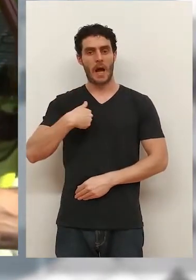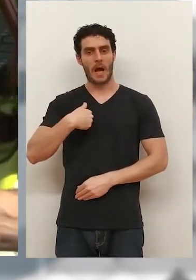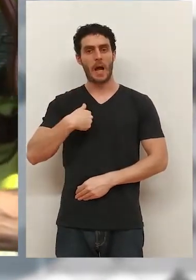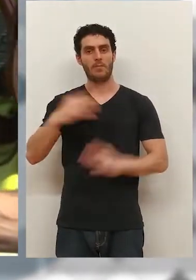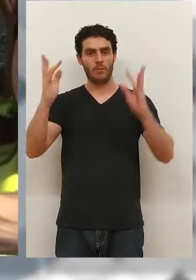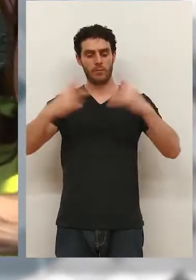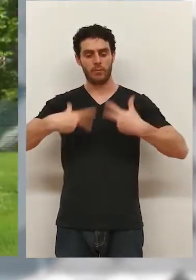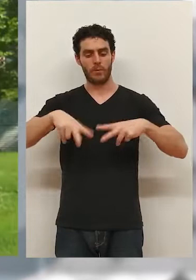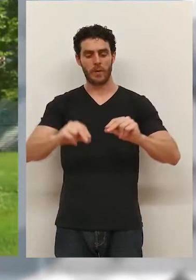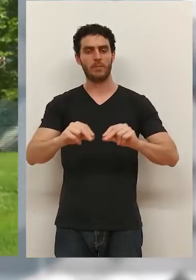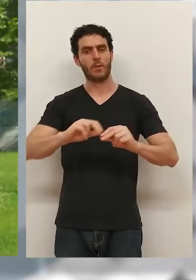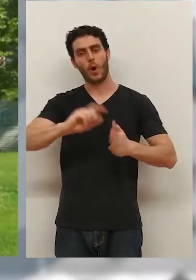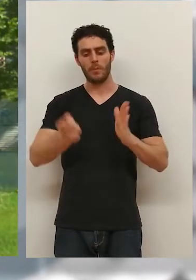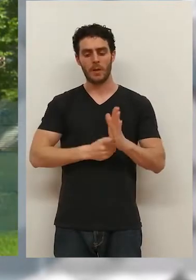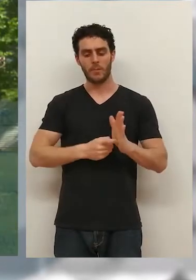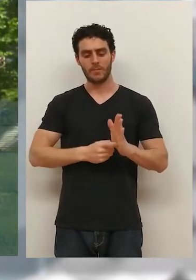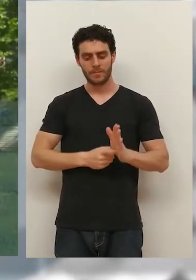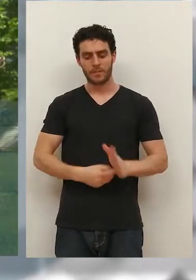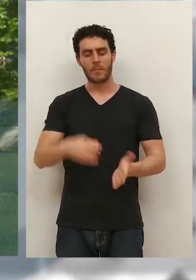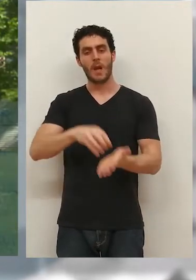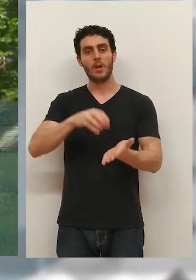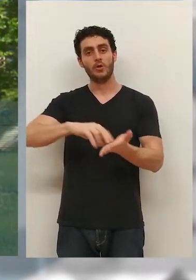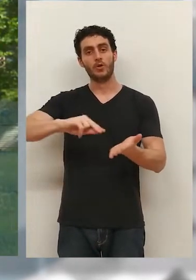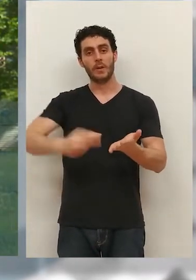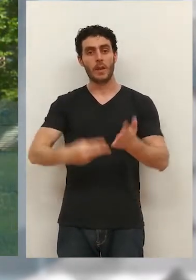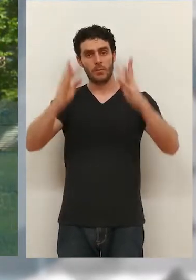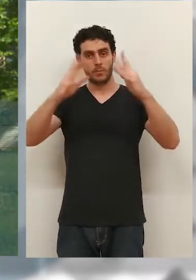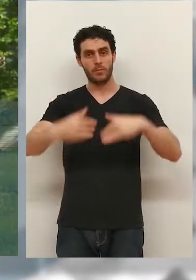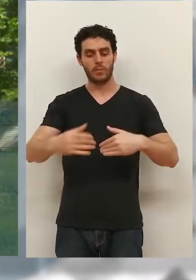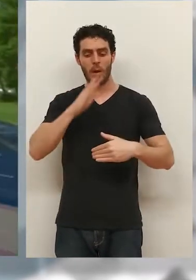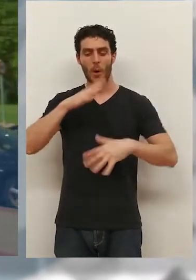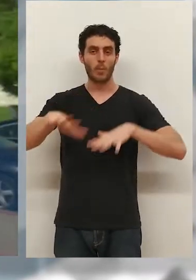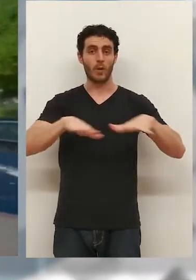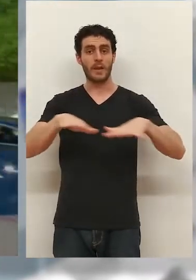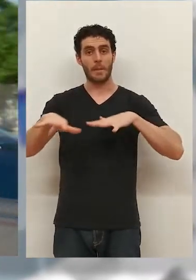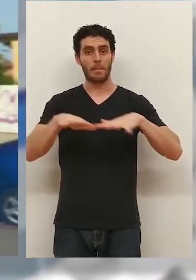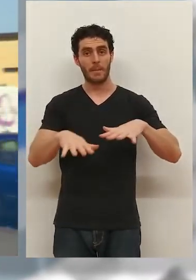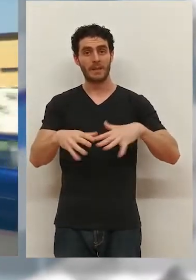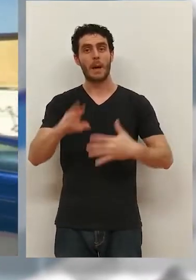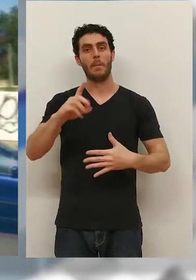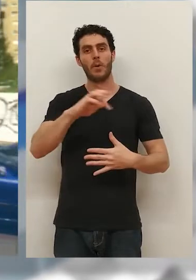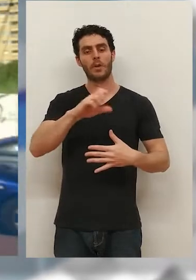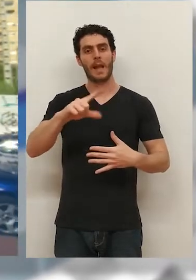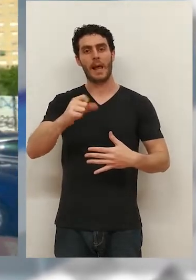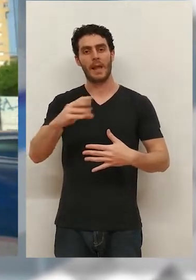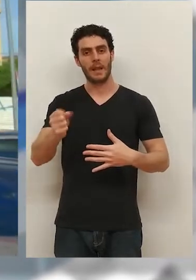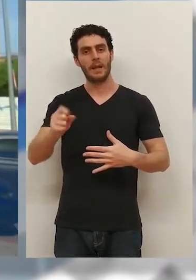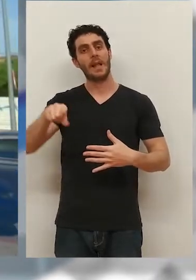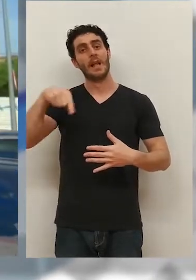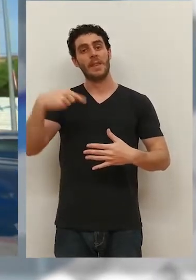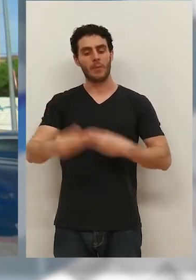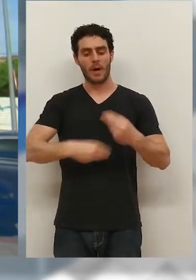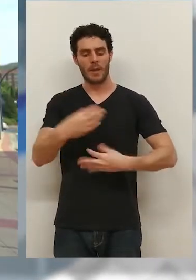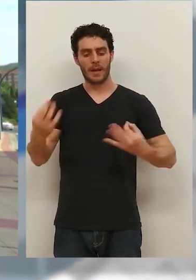terminado la demolición completa. El desmontaje de esta subestación se produce tras la puesta en marcha de la de la Portalada. El siguiente paso